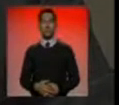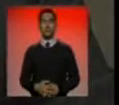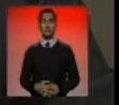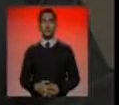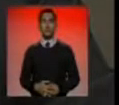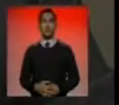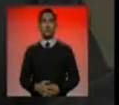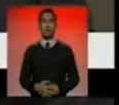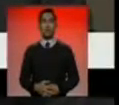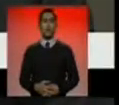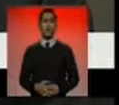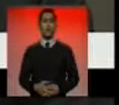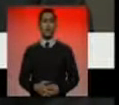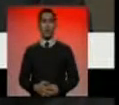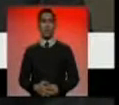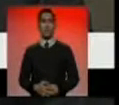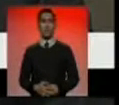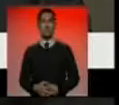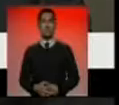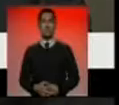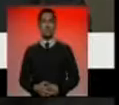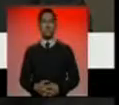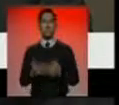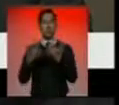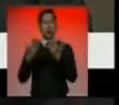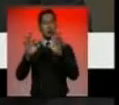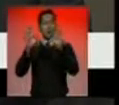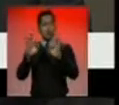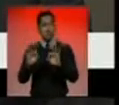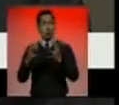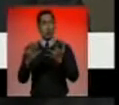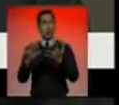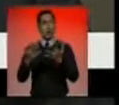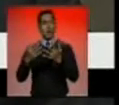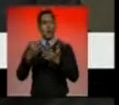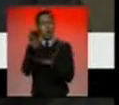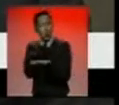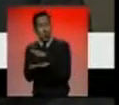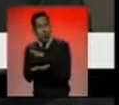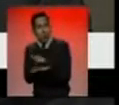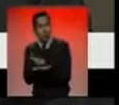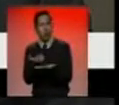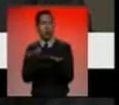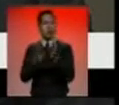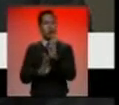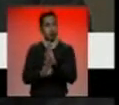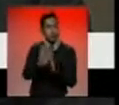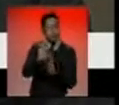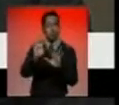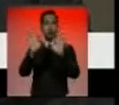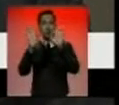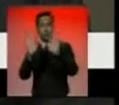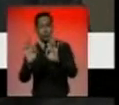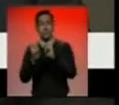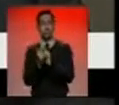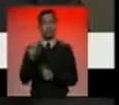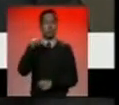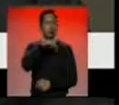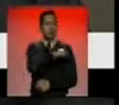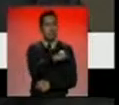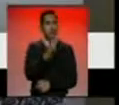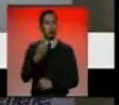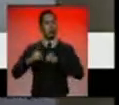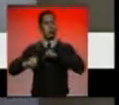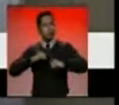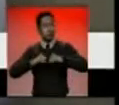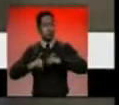como extranjero, tener estabilidad desde el punto de vista económico y desde el punto de vista normativo es